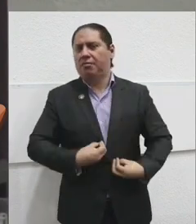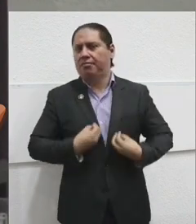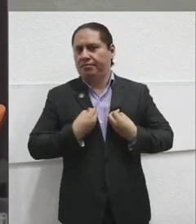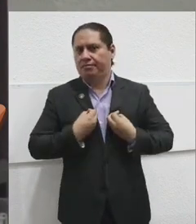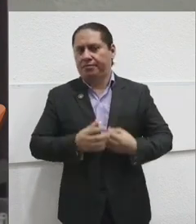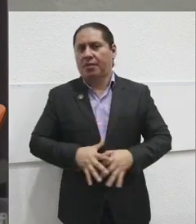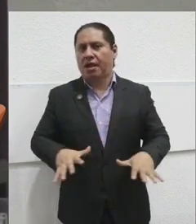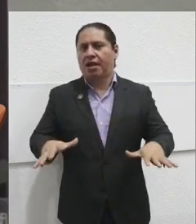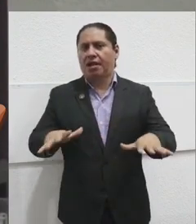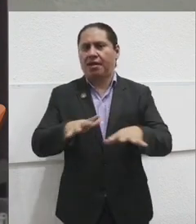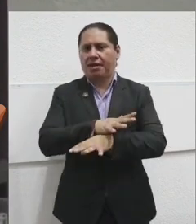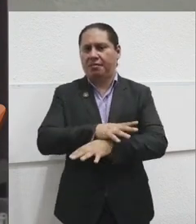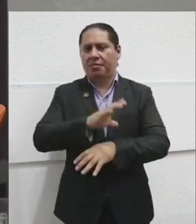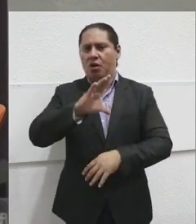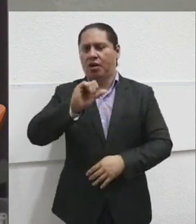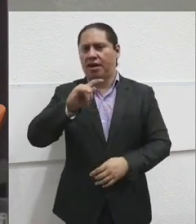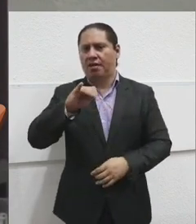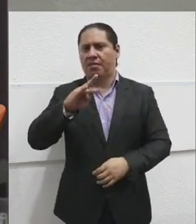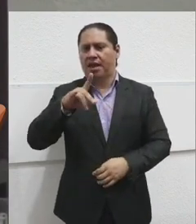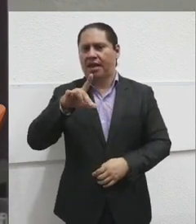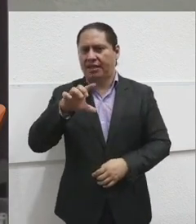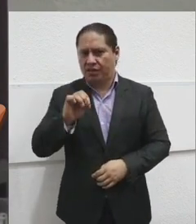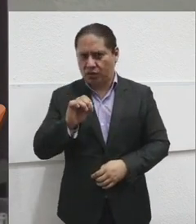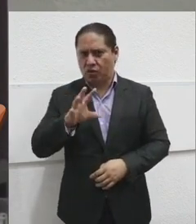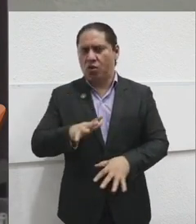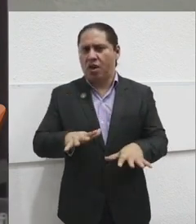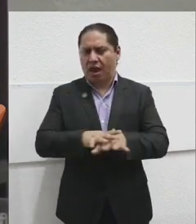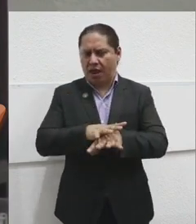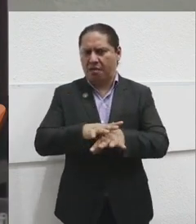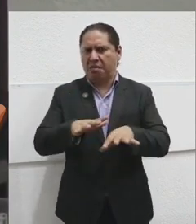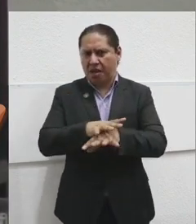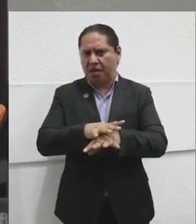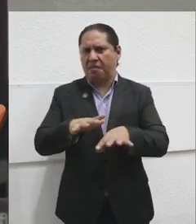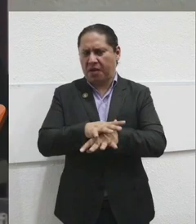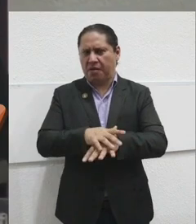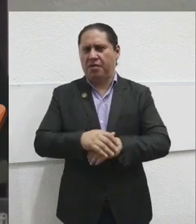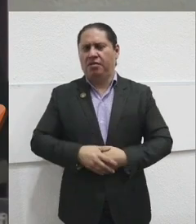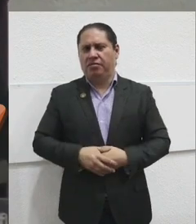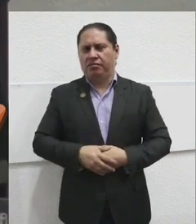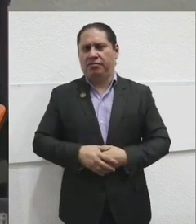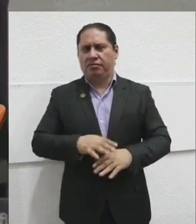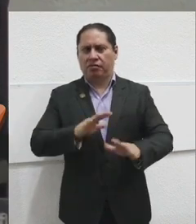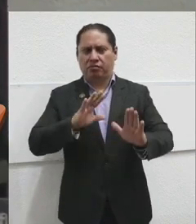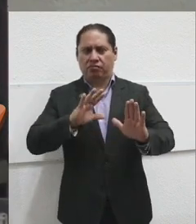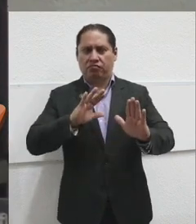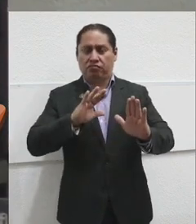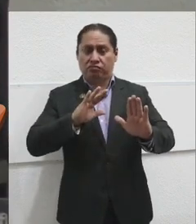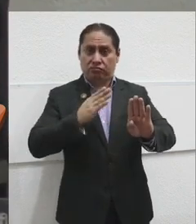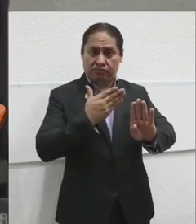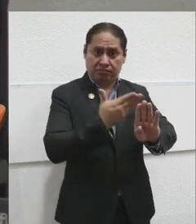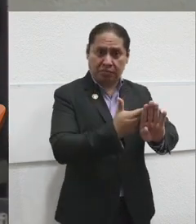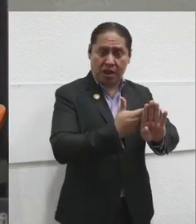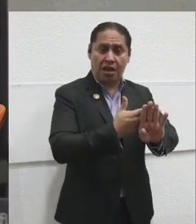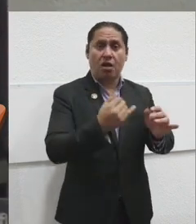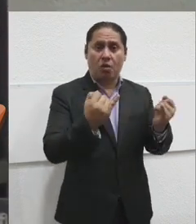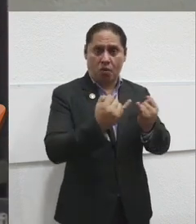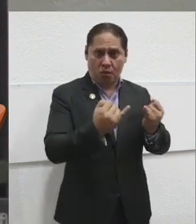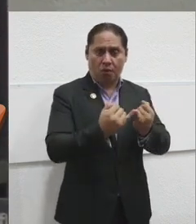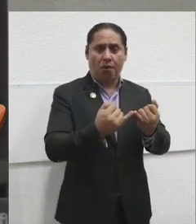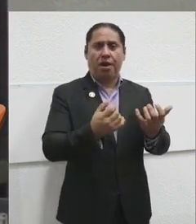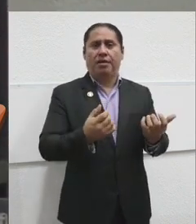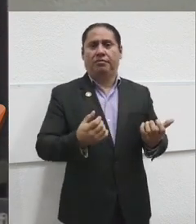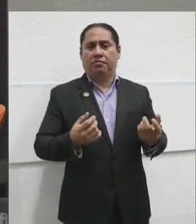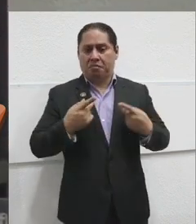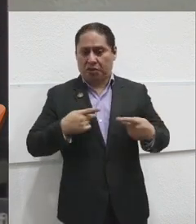cambio climático no solo tiene implicaciones ambientales, sino también sociales y